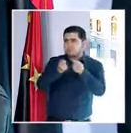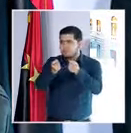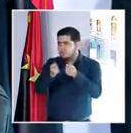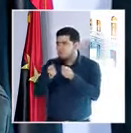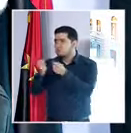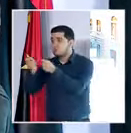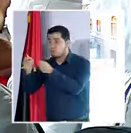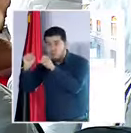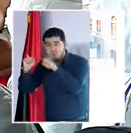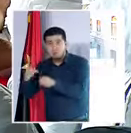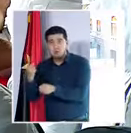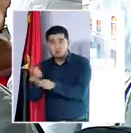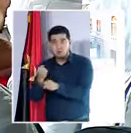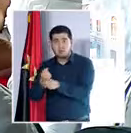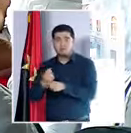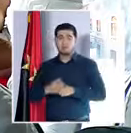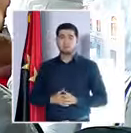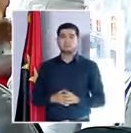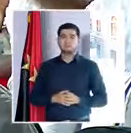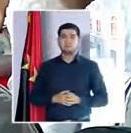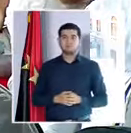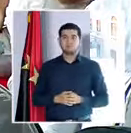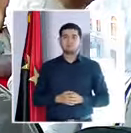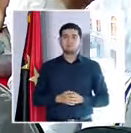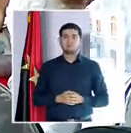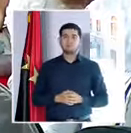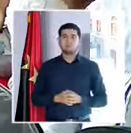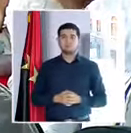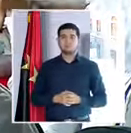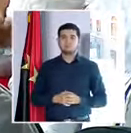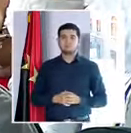trabajar, inclusive Sardinata, señor alcalde.